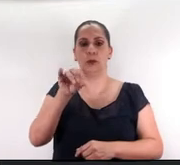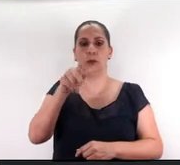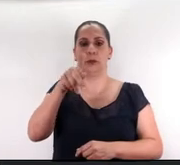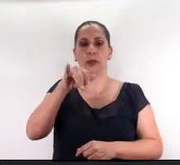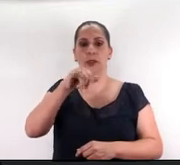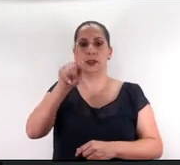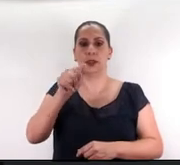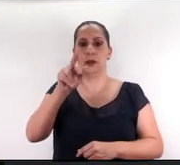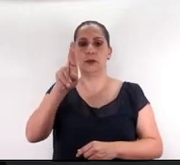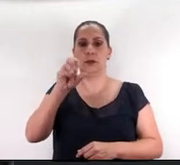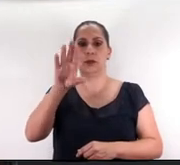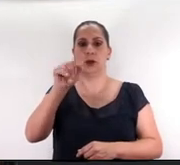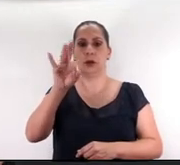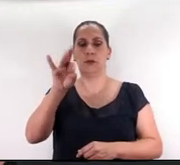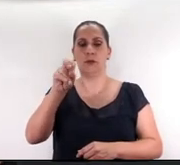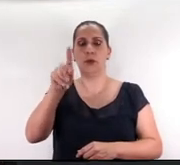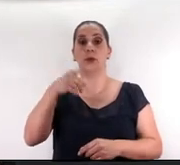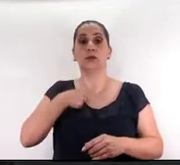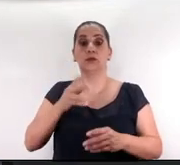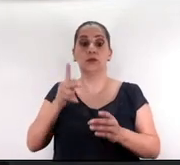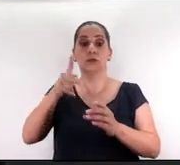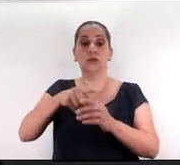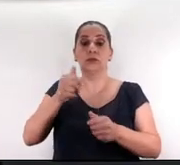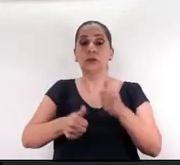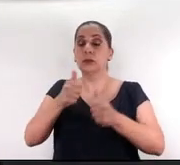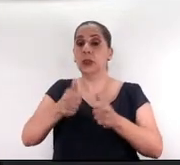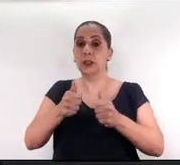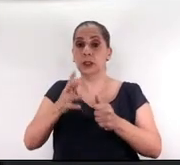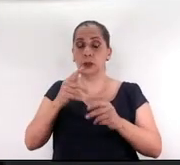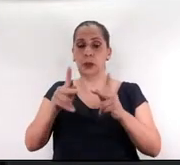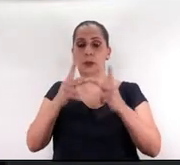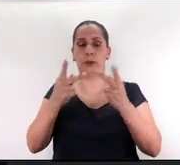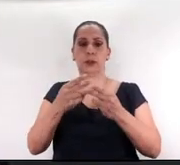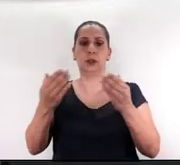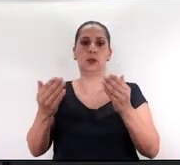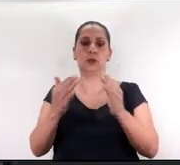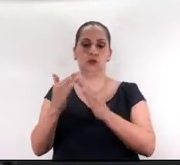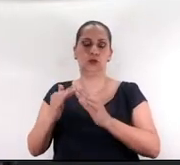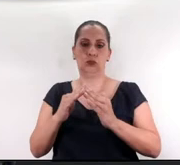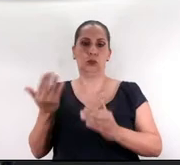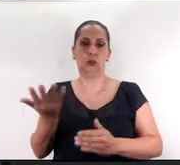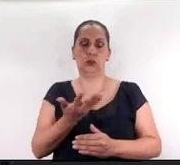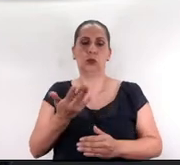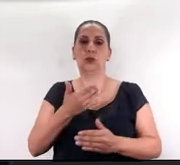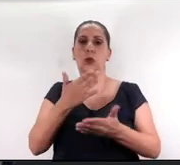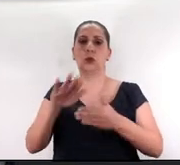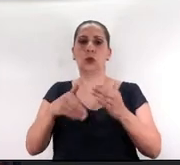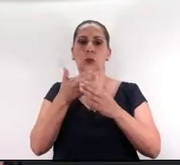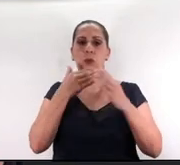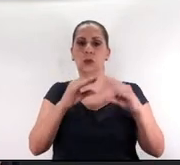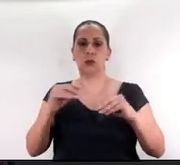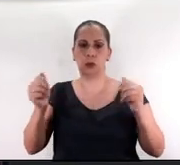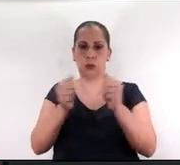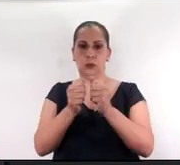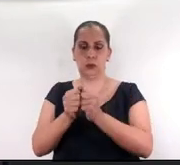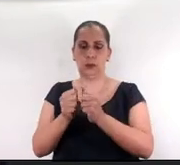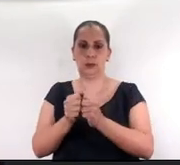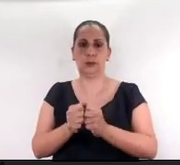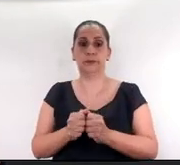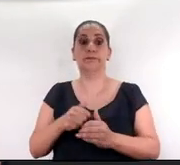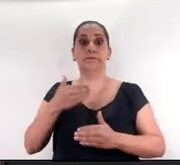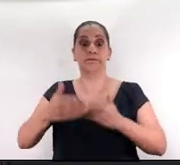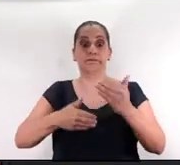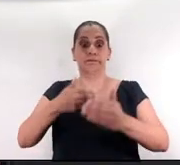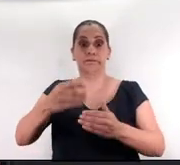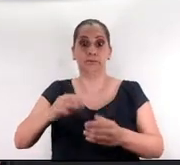presidencial del partido Nuestro Pueblo. A todos los invitados especiales, buenas noches, gracias por acompañarnos. Seguimos avanzando